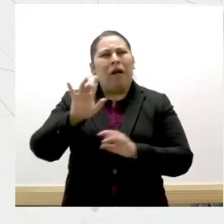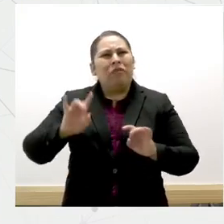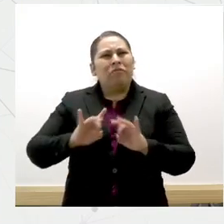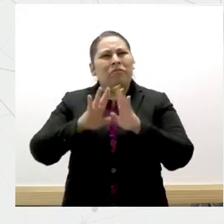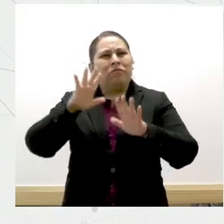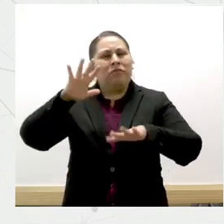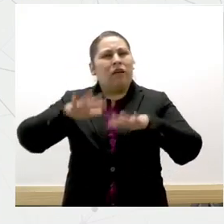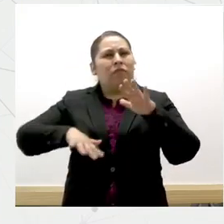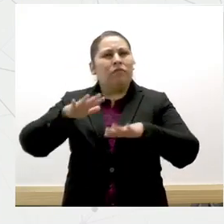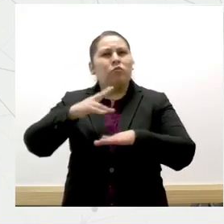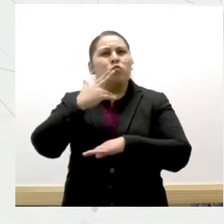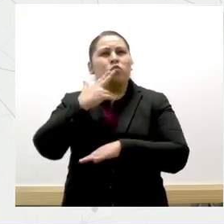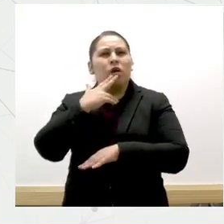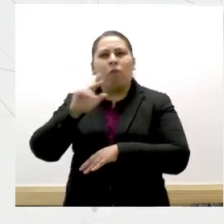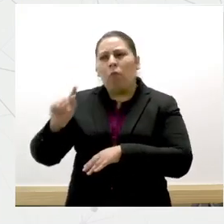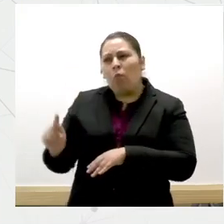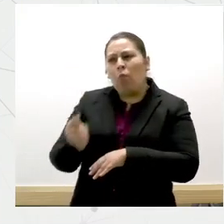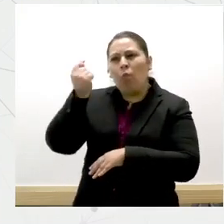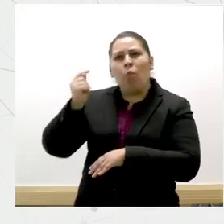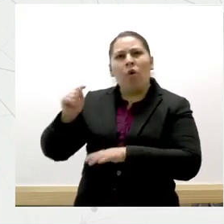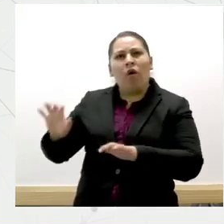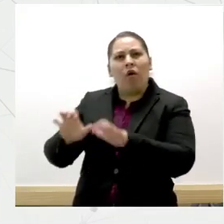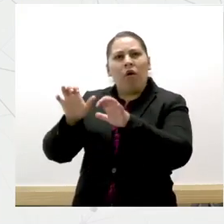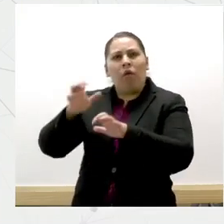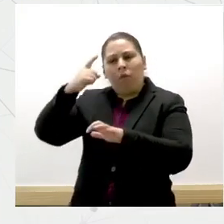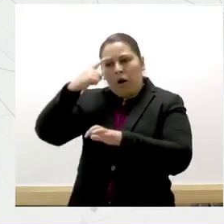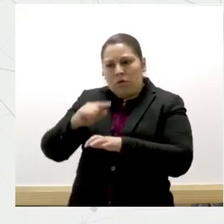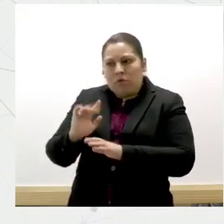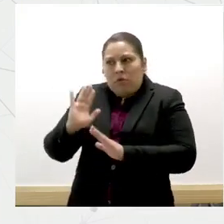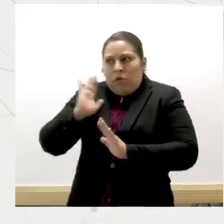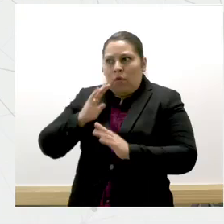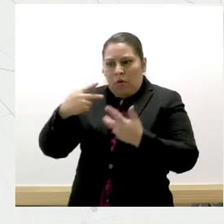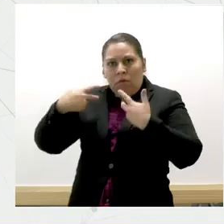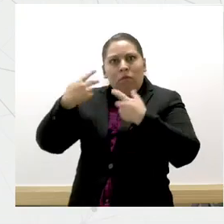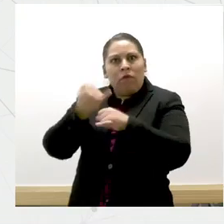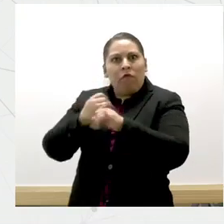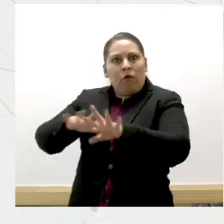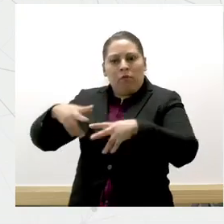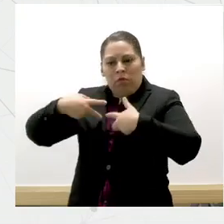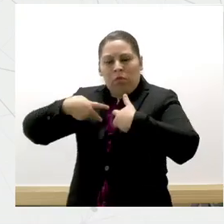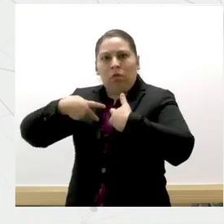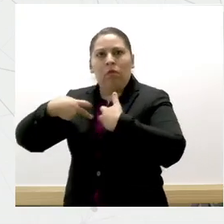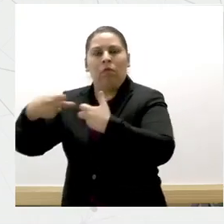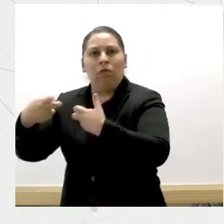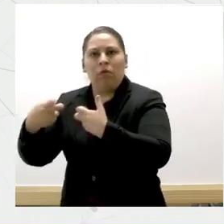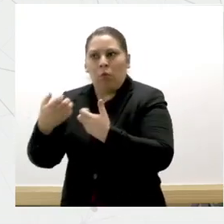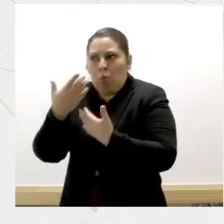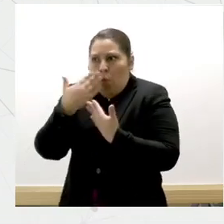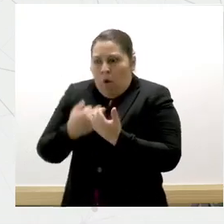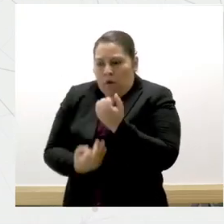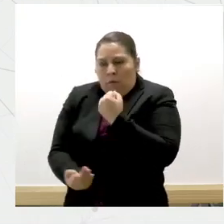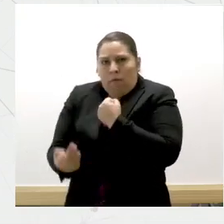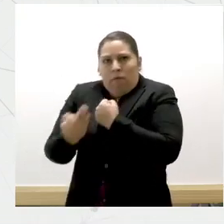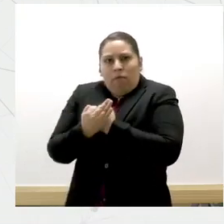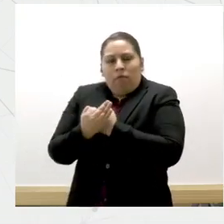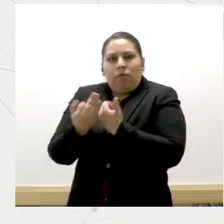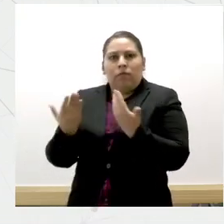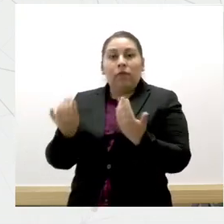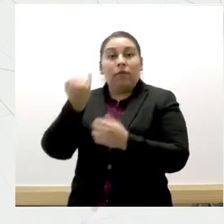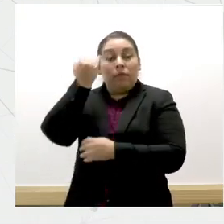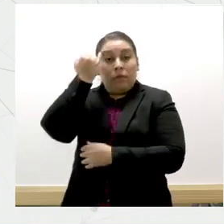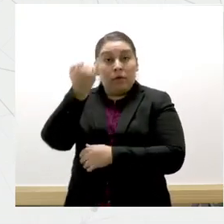entorno digital se caen todas nuestras salvaguardias? ¿Por qué de repente todas las protecciones se nos caen, ¿no? Tenemos